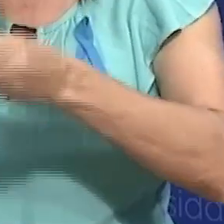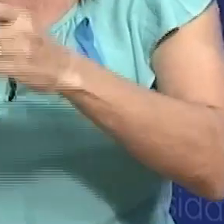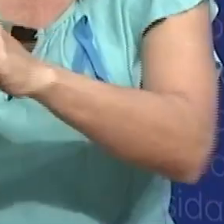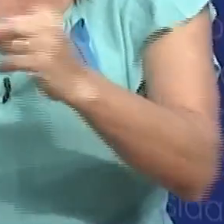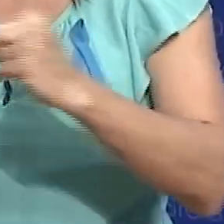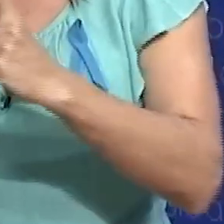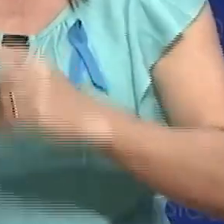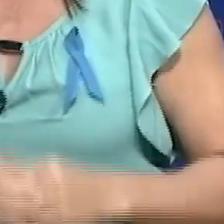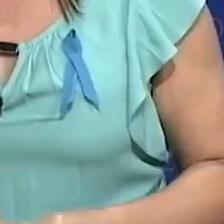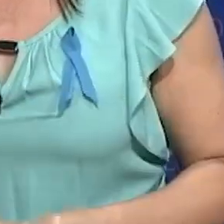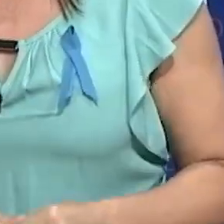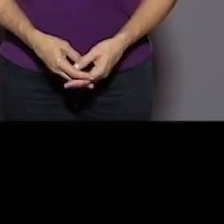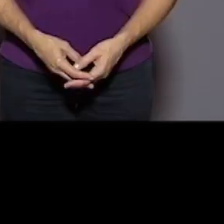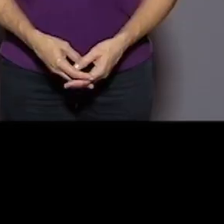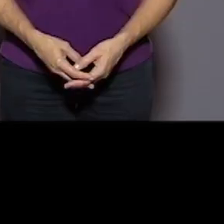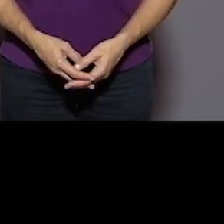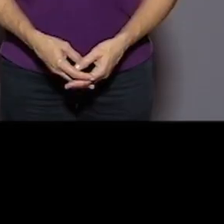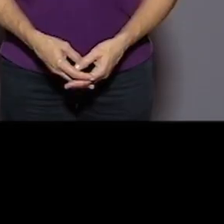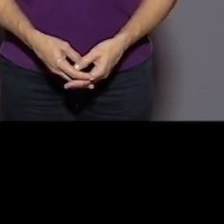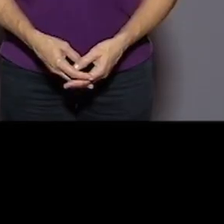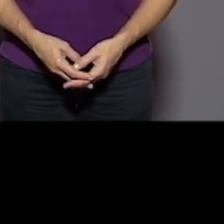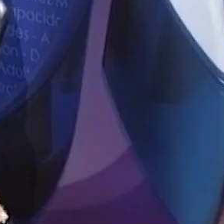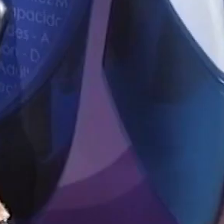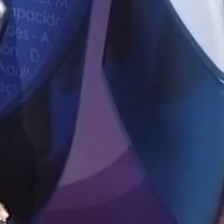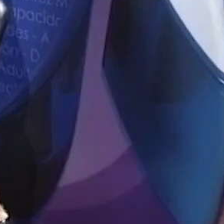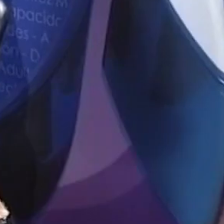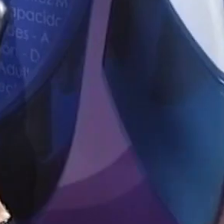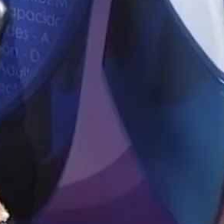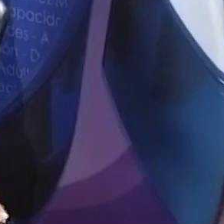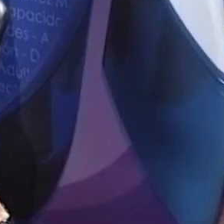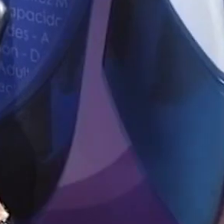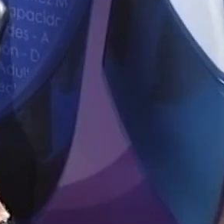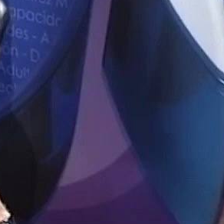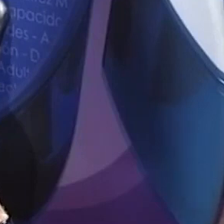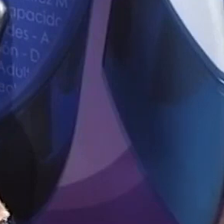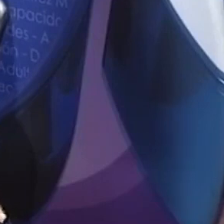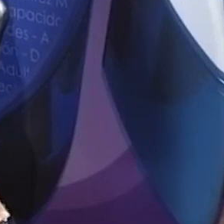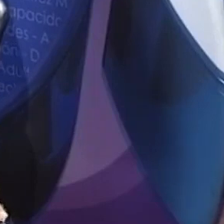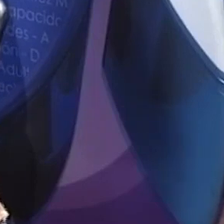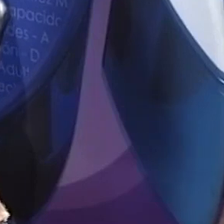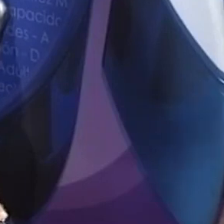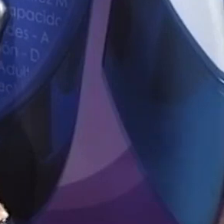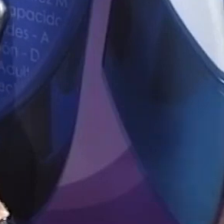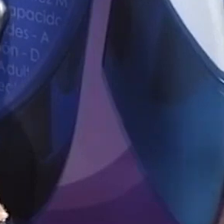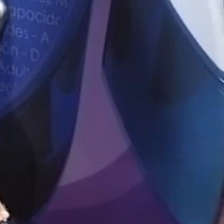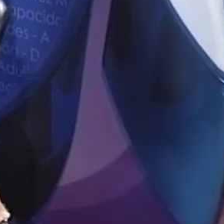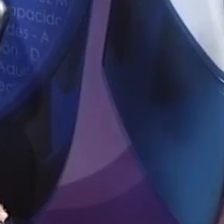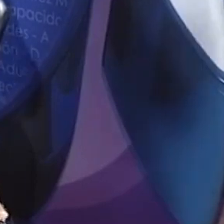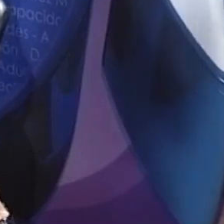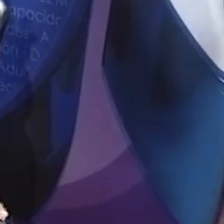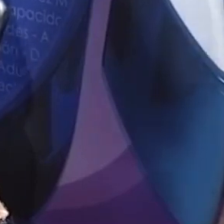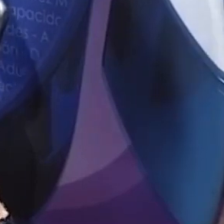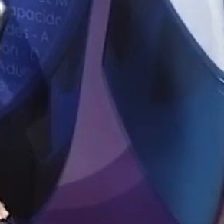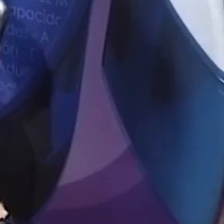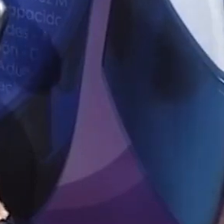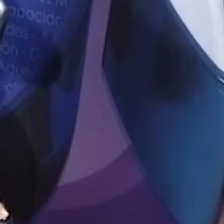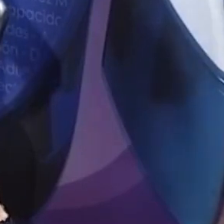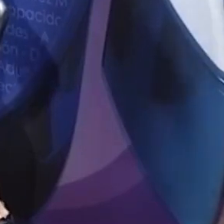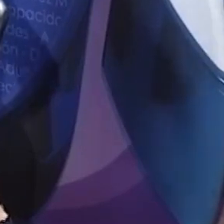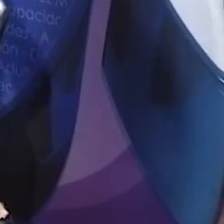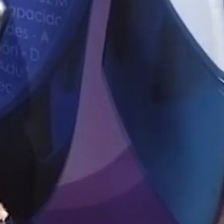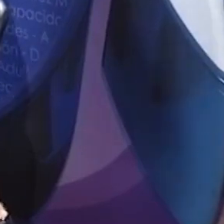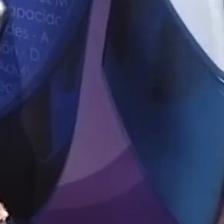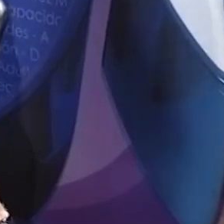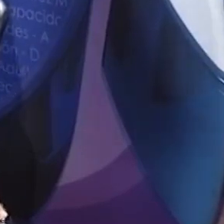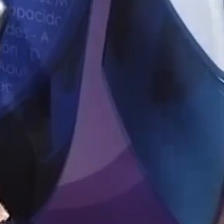y personas adultas mayores. Conscientes de esta oportunidad, aprovechamos el espacio para compartir con ustedes contenidos de calidad que le